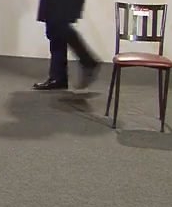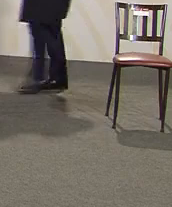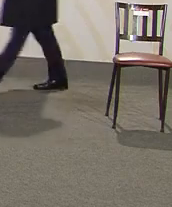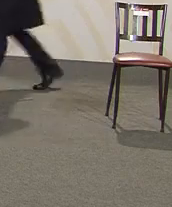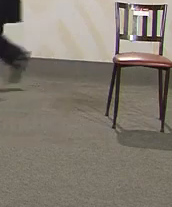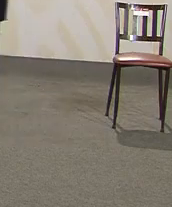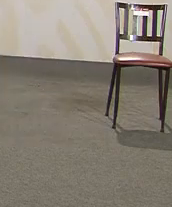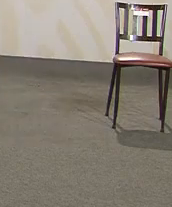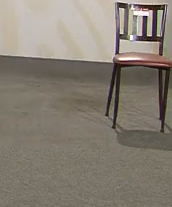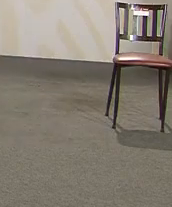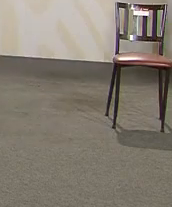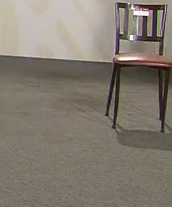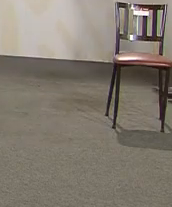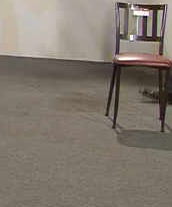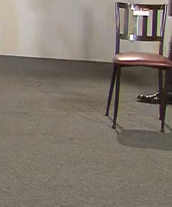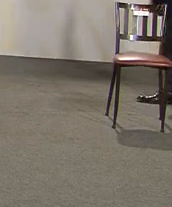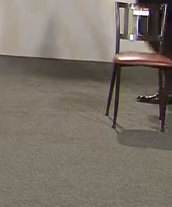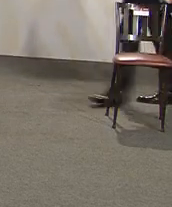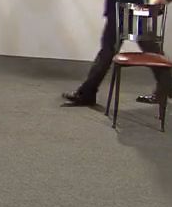Buenos días.